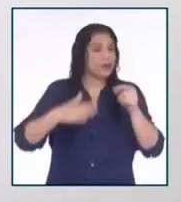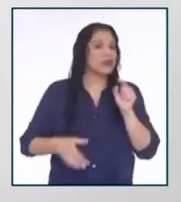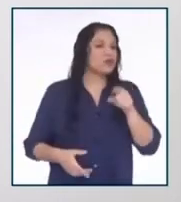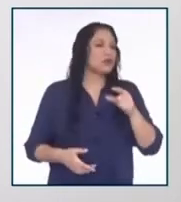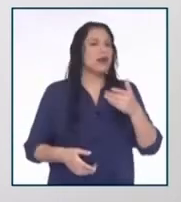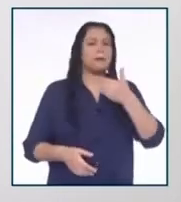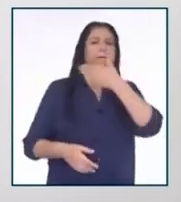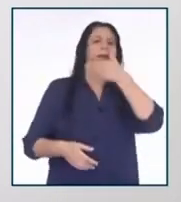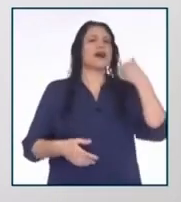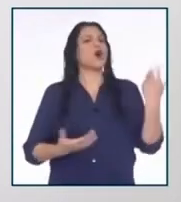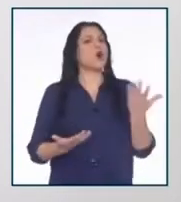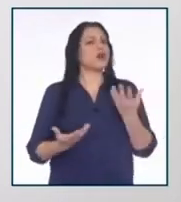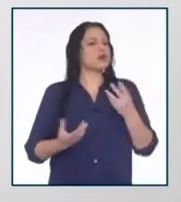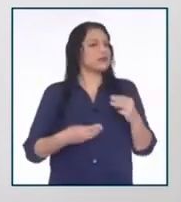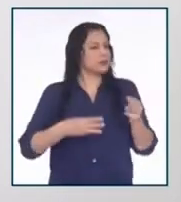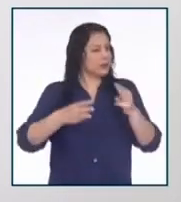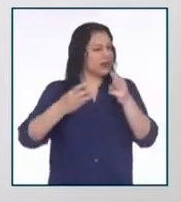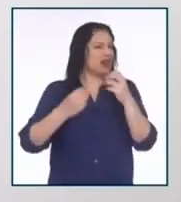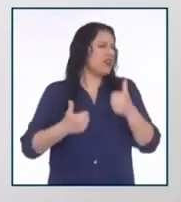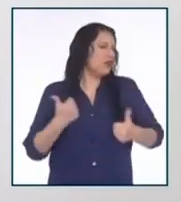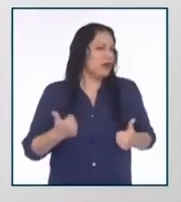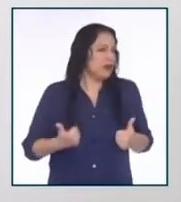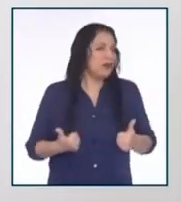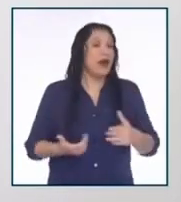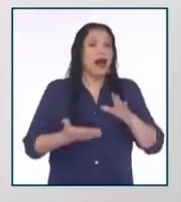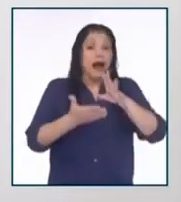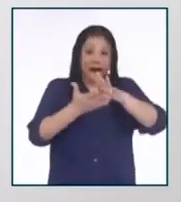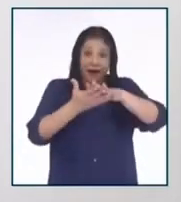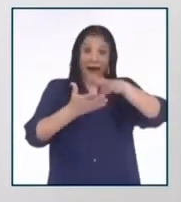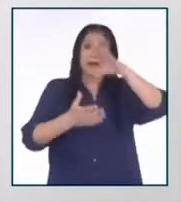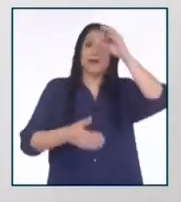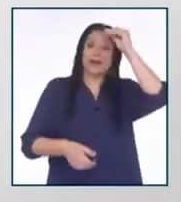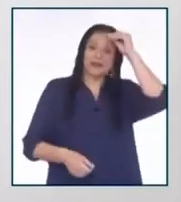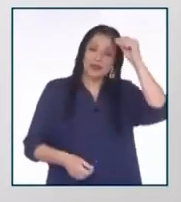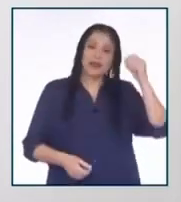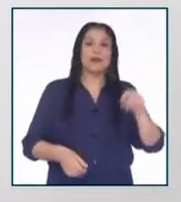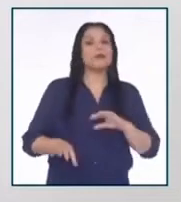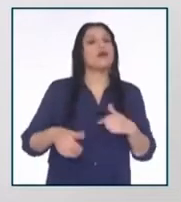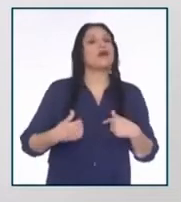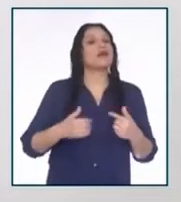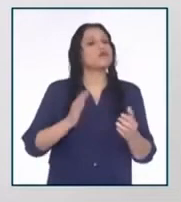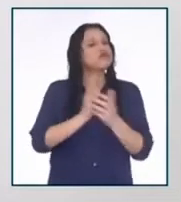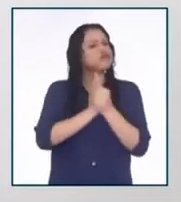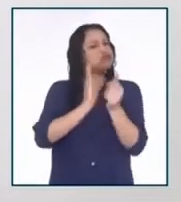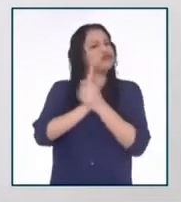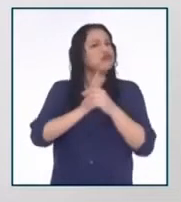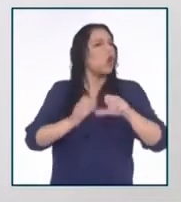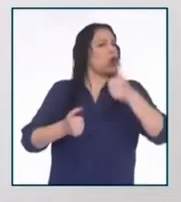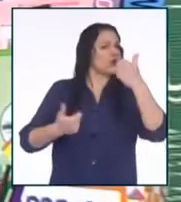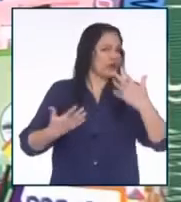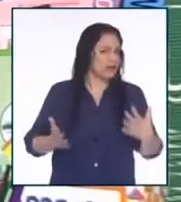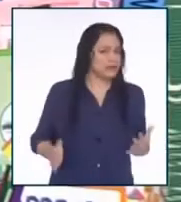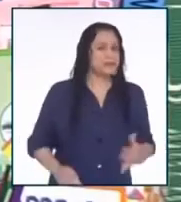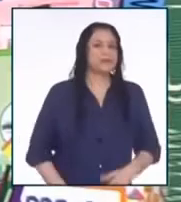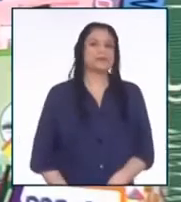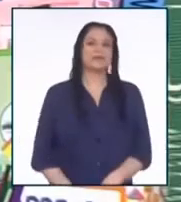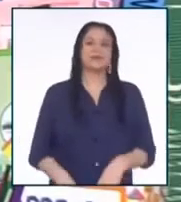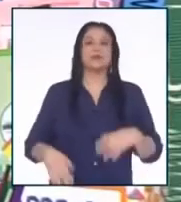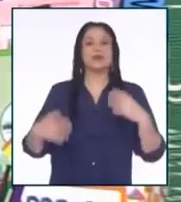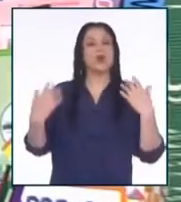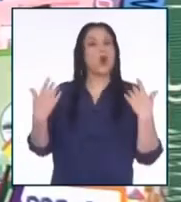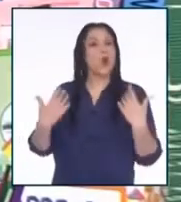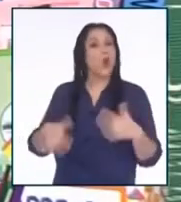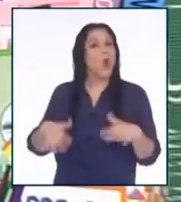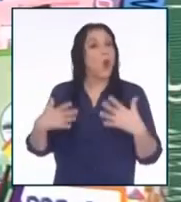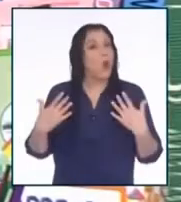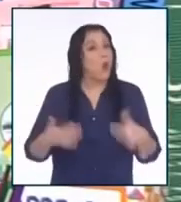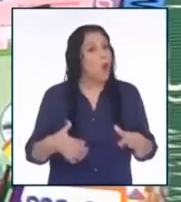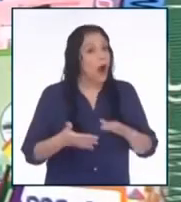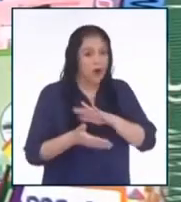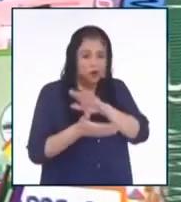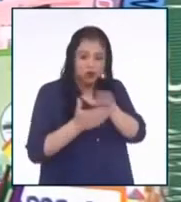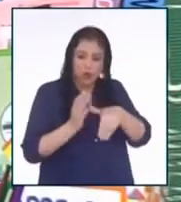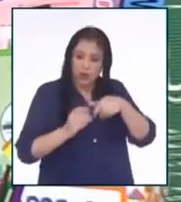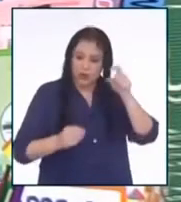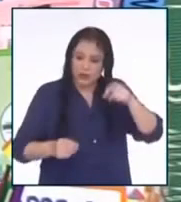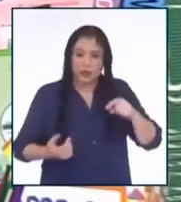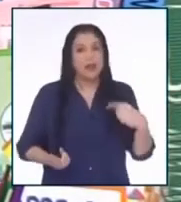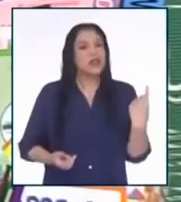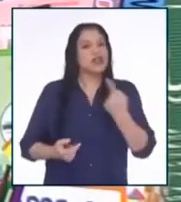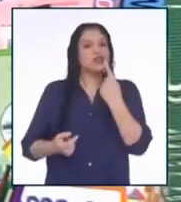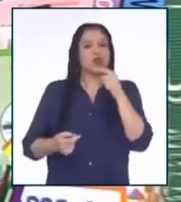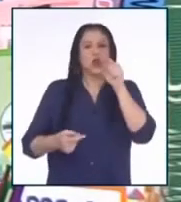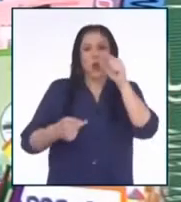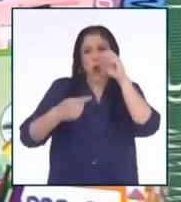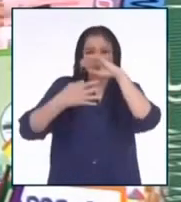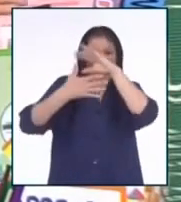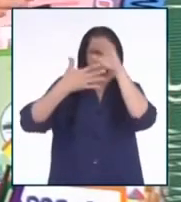las mejores maneras que existe para aprender y desarrollar otras competencias. Es increíble todo lo que debemos tener en cuenta solo